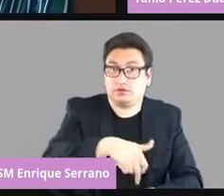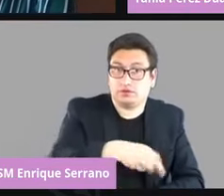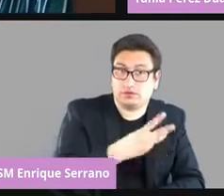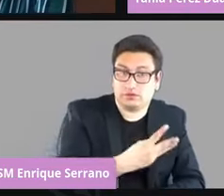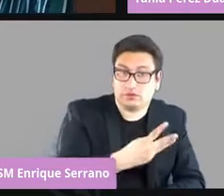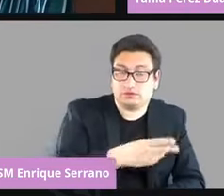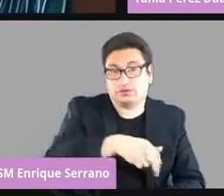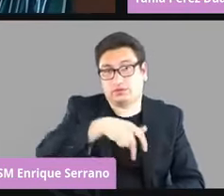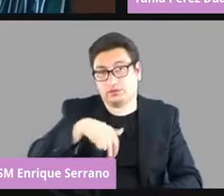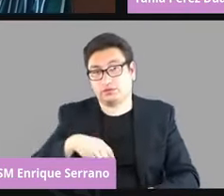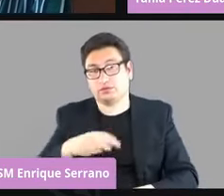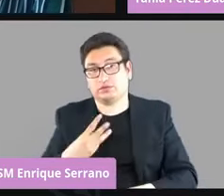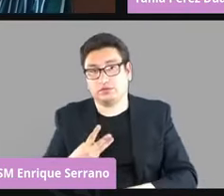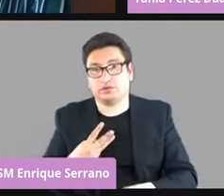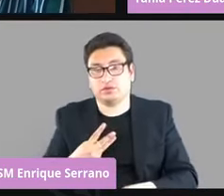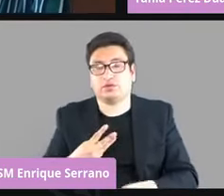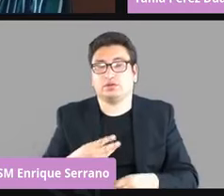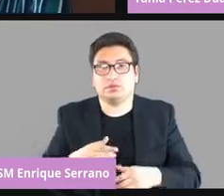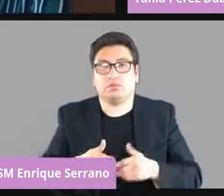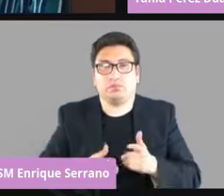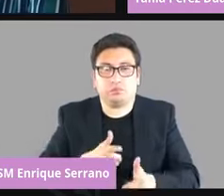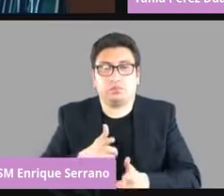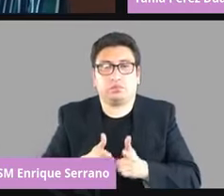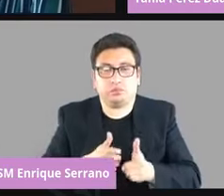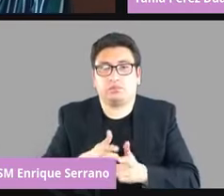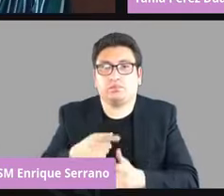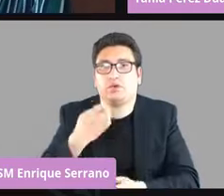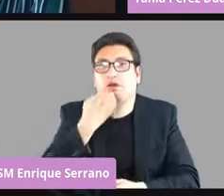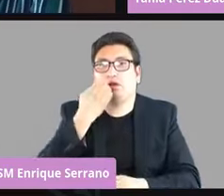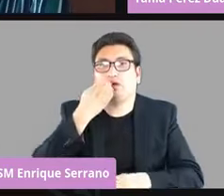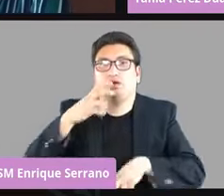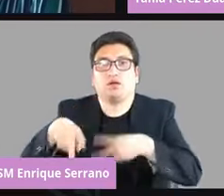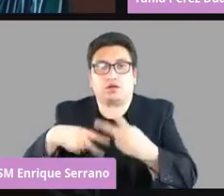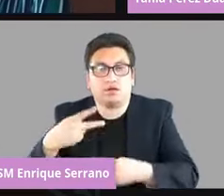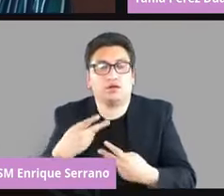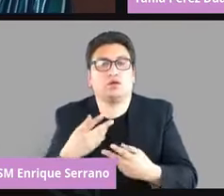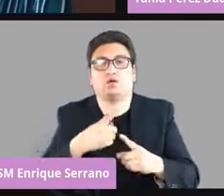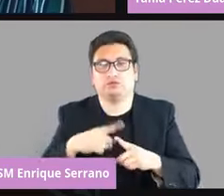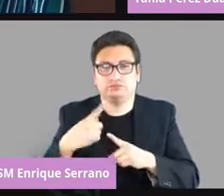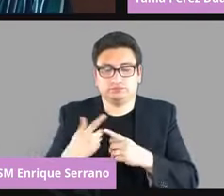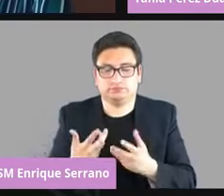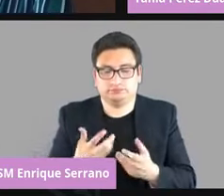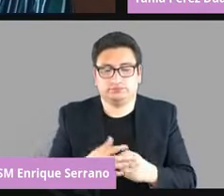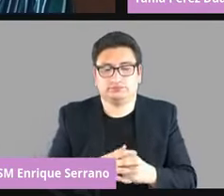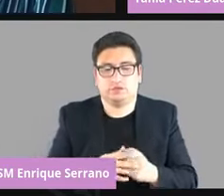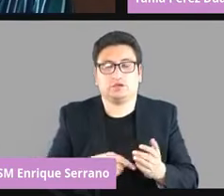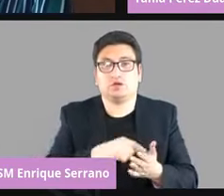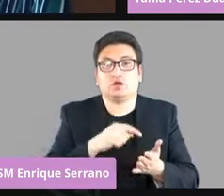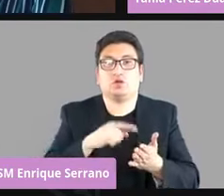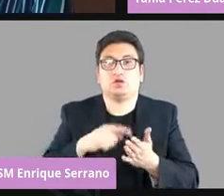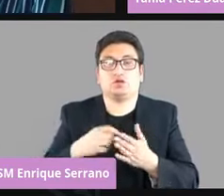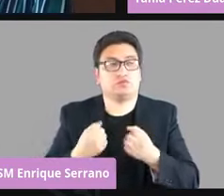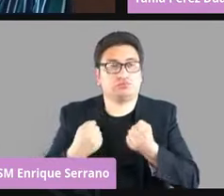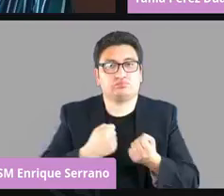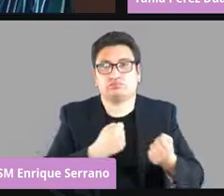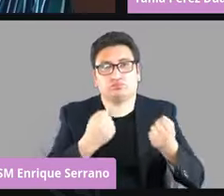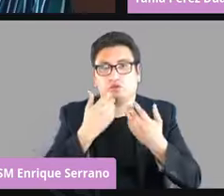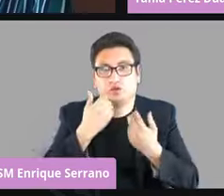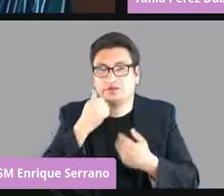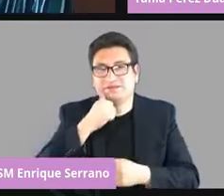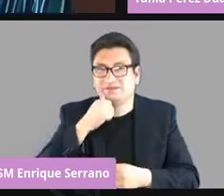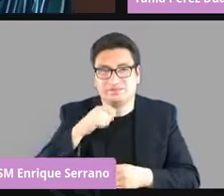3. Y entonces, ¿no? Avanzamos muy poco para llegar a la escuela, para llegar a todos lados. No tenemos vehículo y siempre es